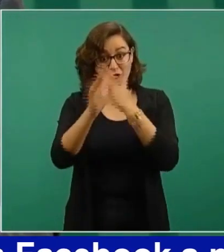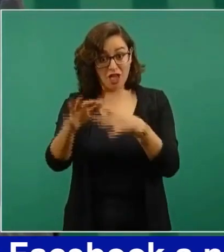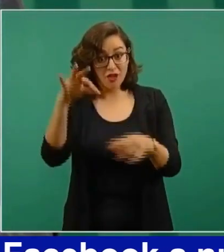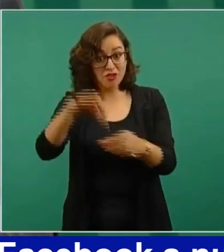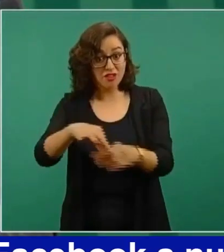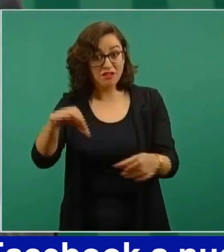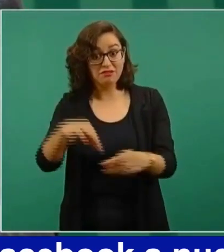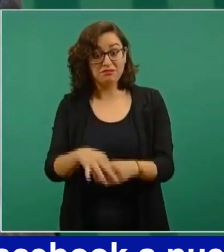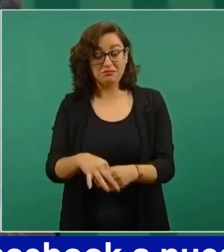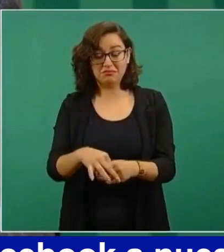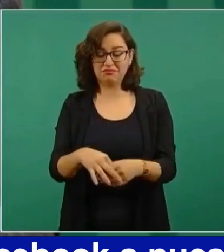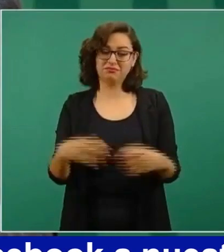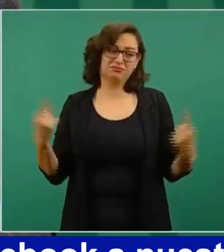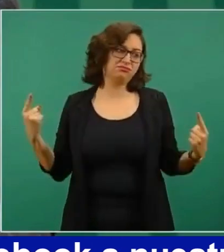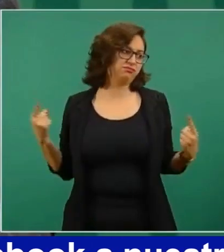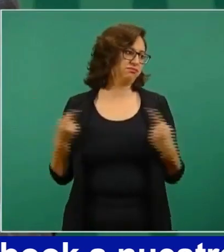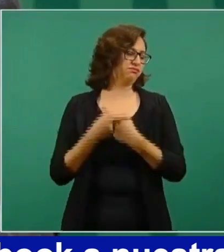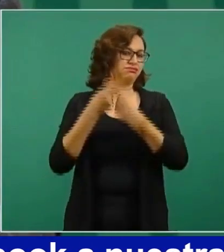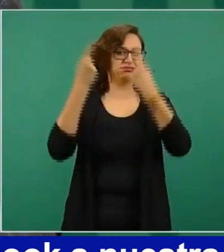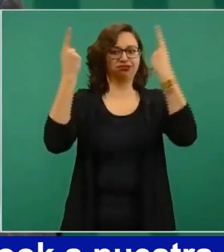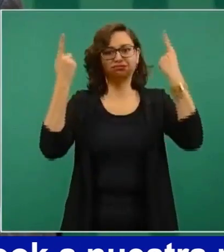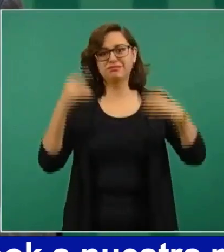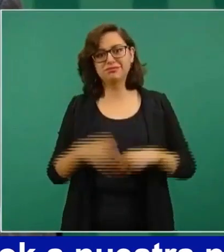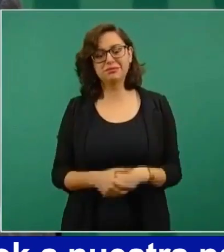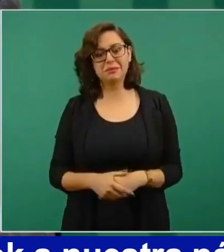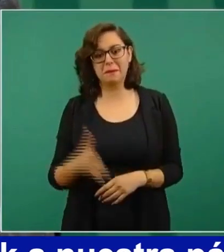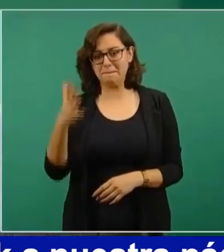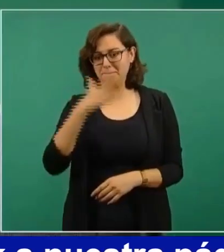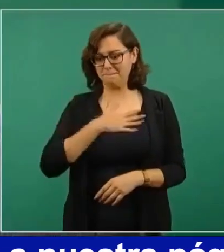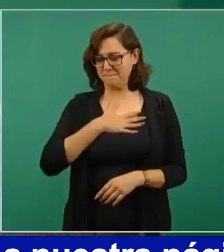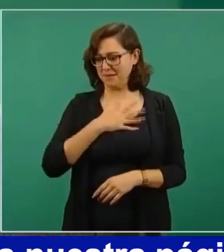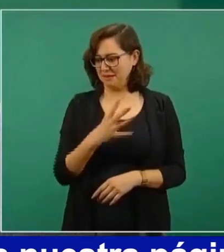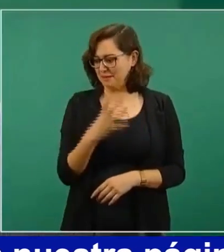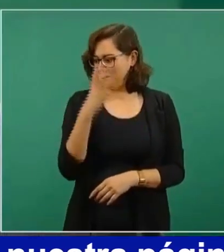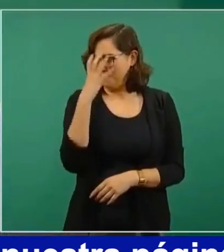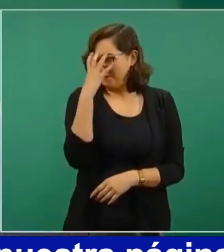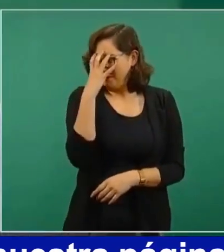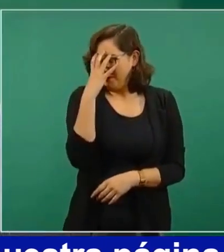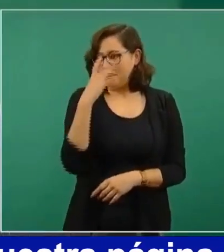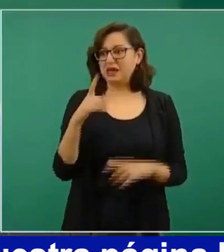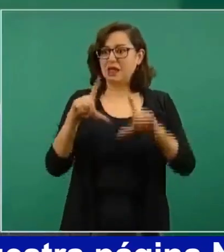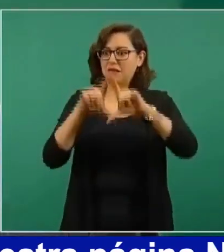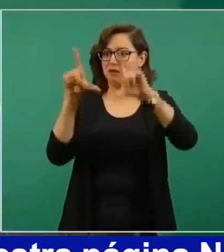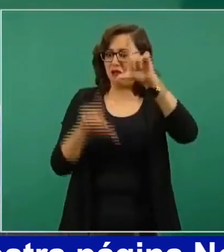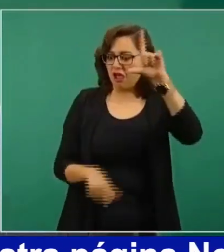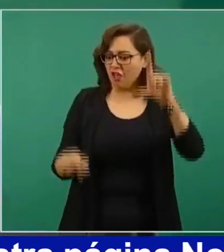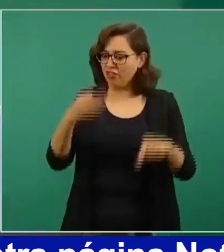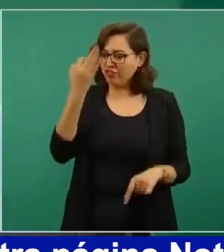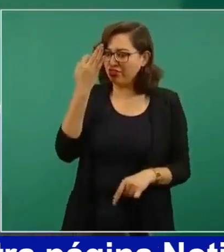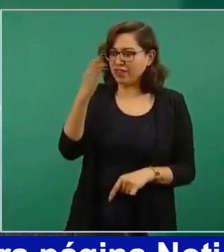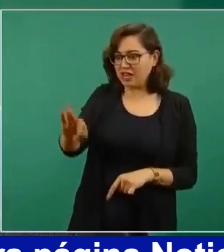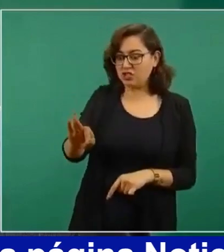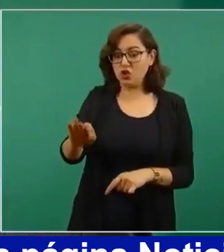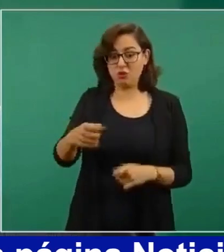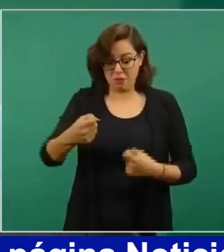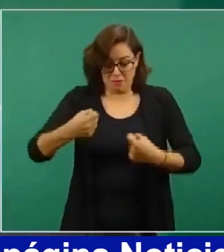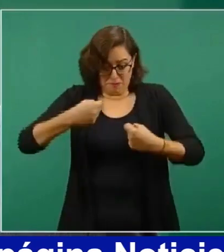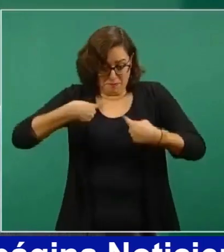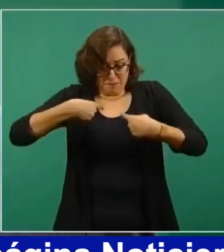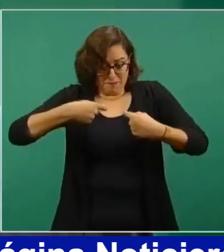Sería vergonzoso, es una traición, pero no solo al pueblo, a uno